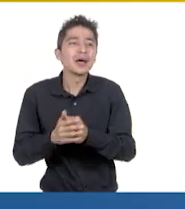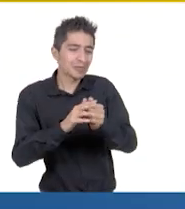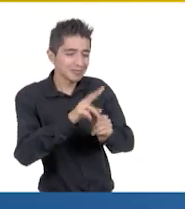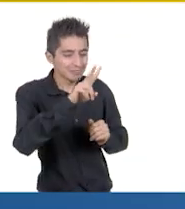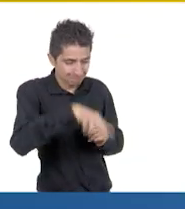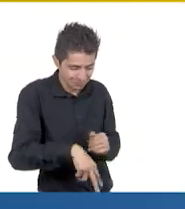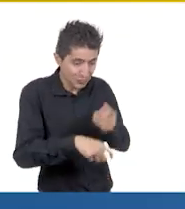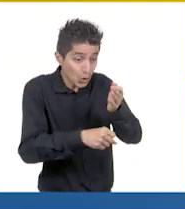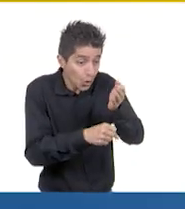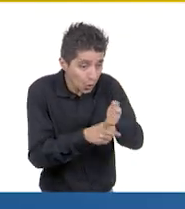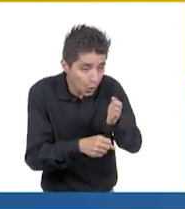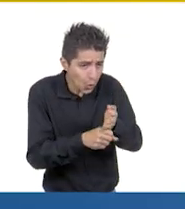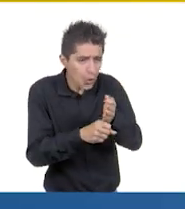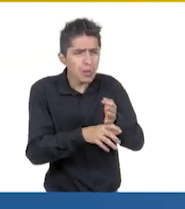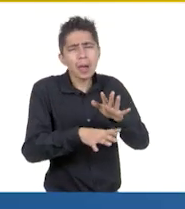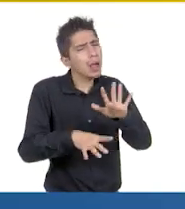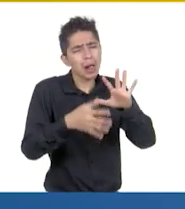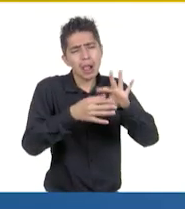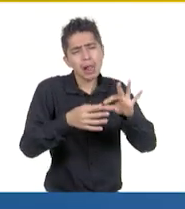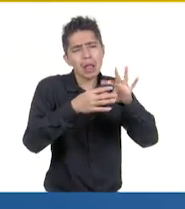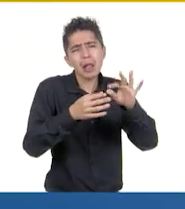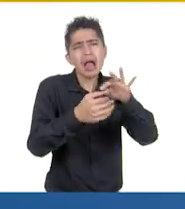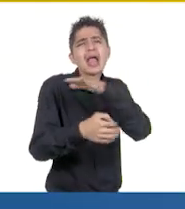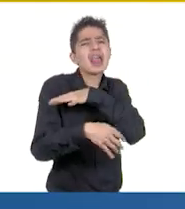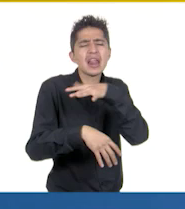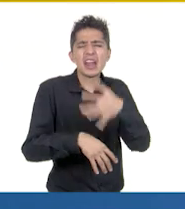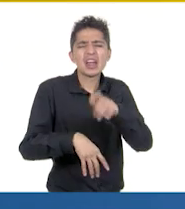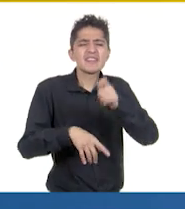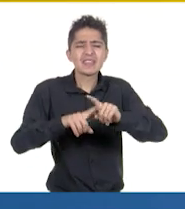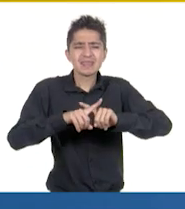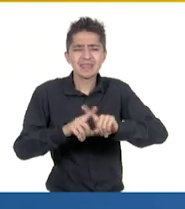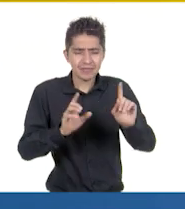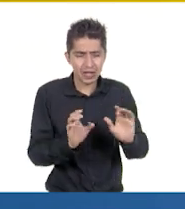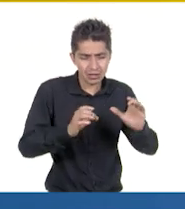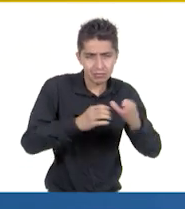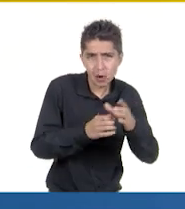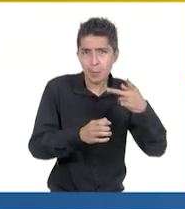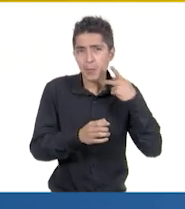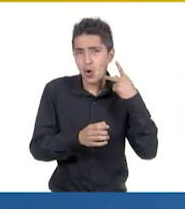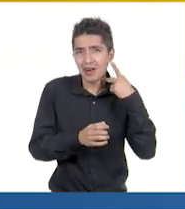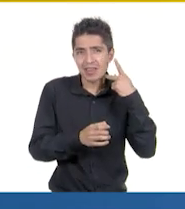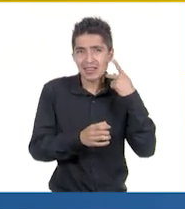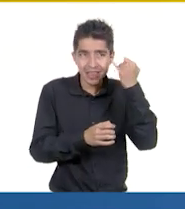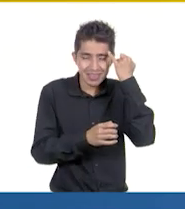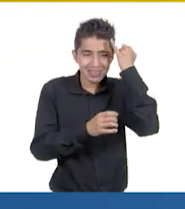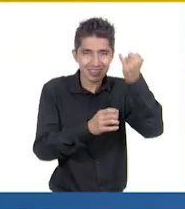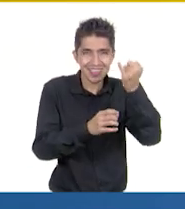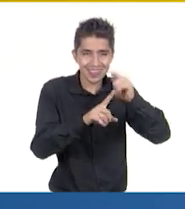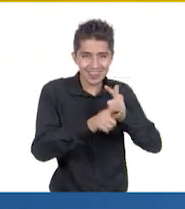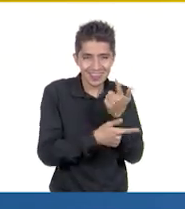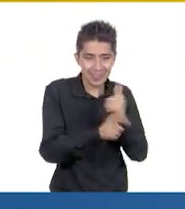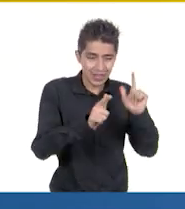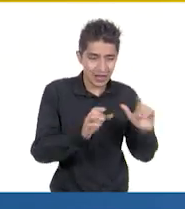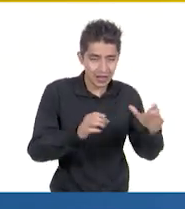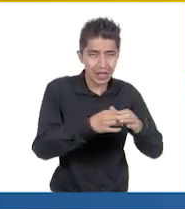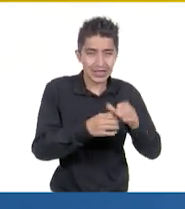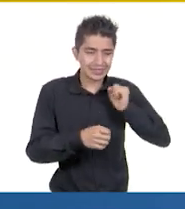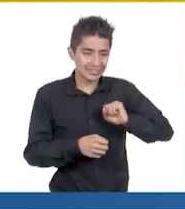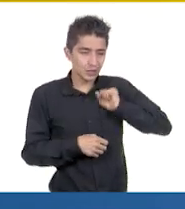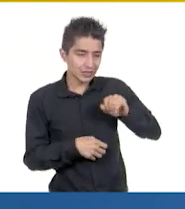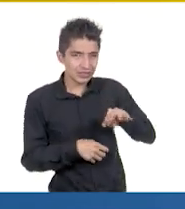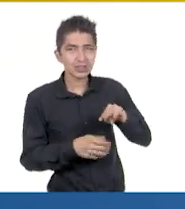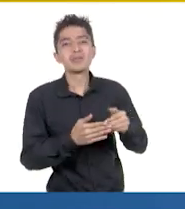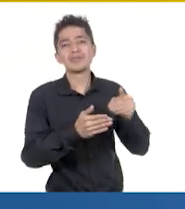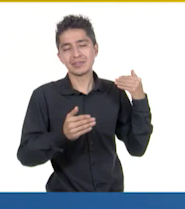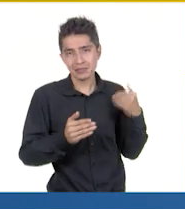hoy abordaremos de manera general las diferencias políticas entre los liberales de las últimas 3 décadas del siglo XIX. Y la caricatura